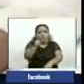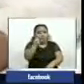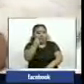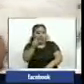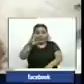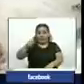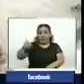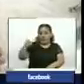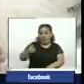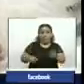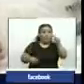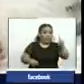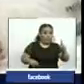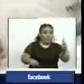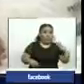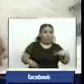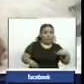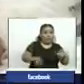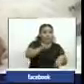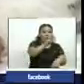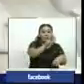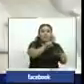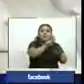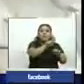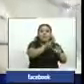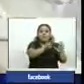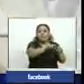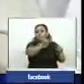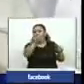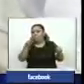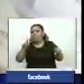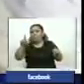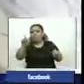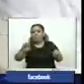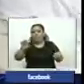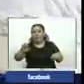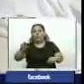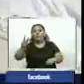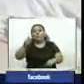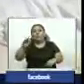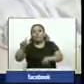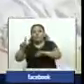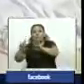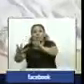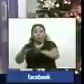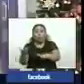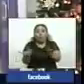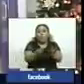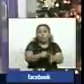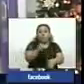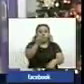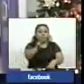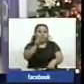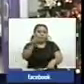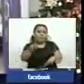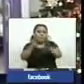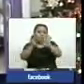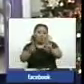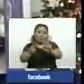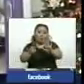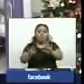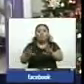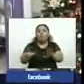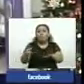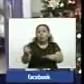usted, del 1 de noviembre de 2017 al 1 de enero de 2018, se registraron 117 casos de personas con